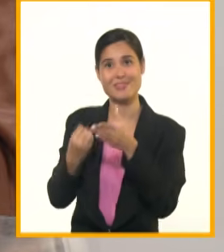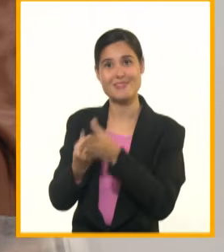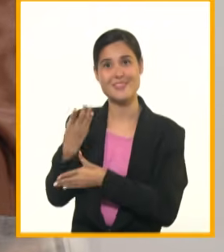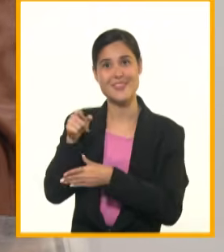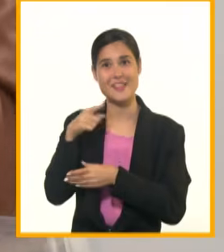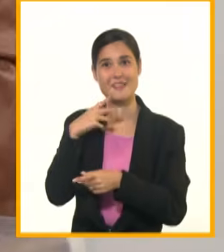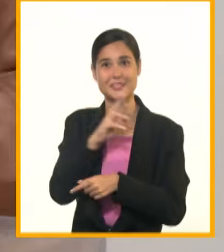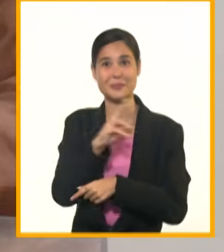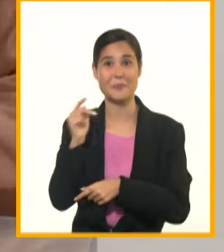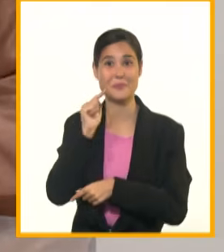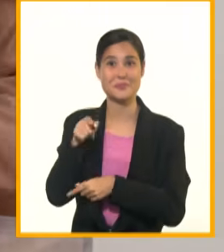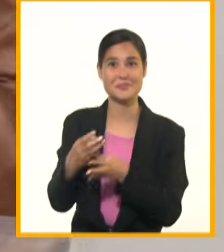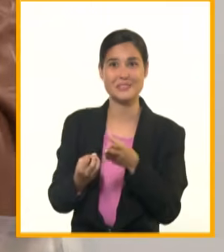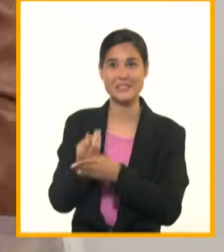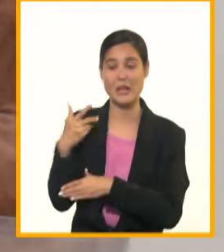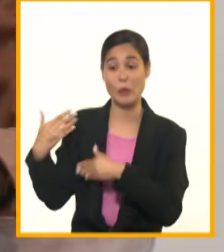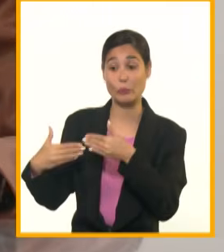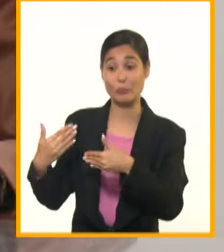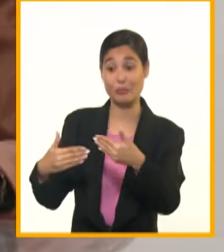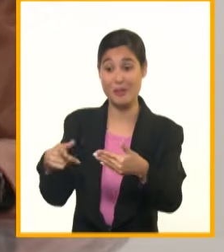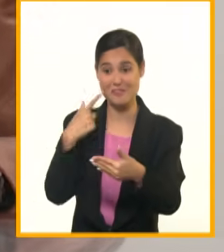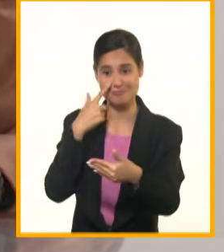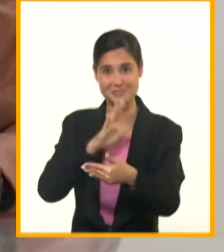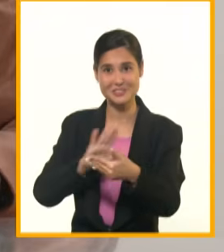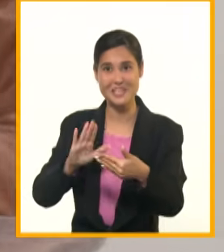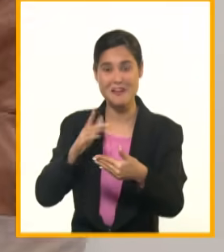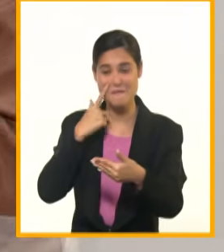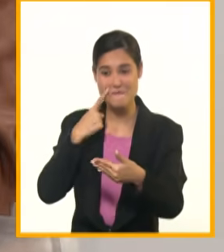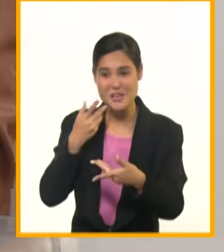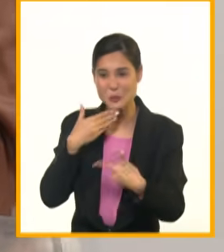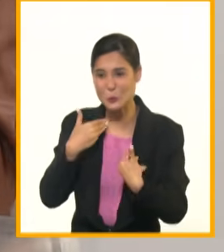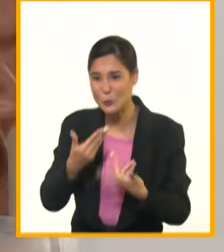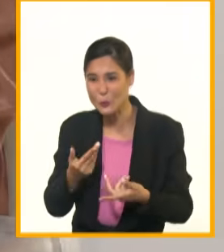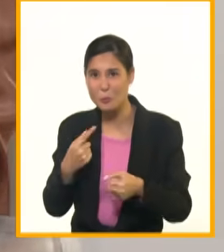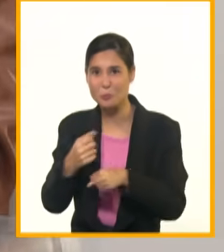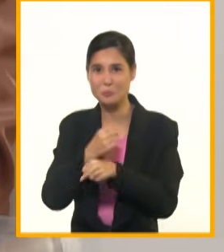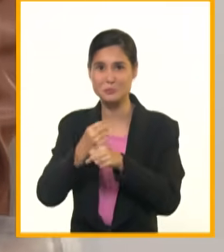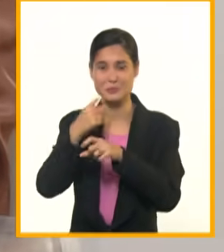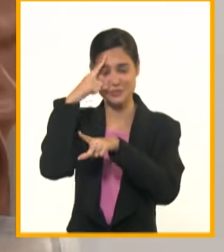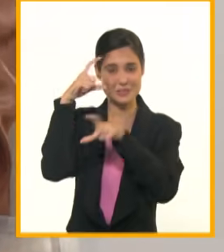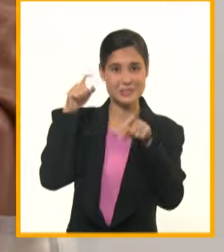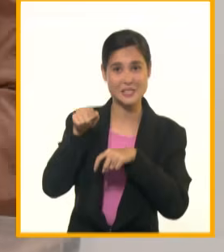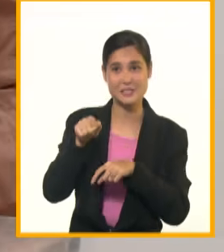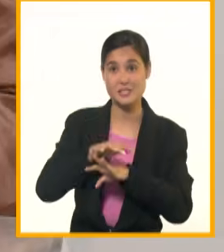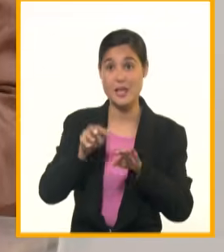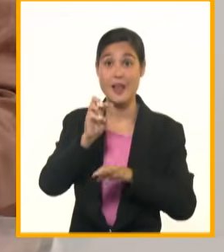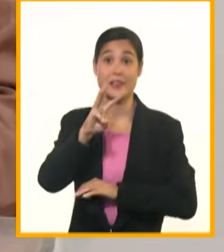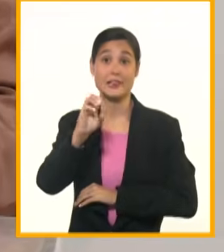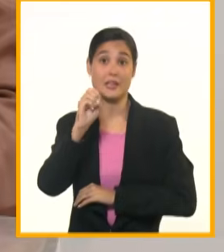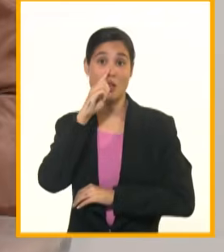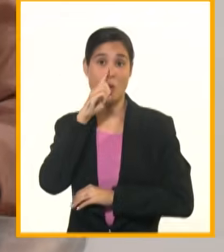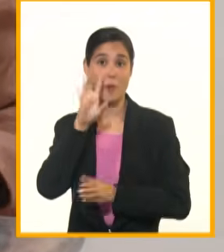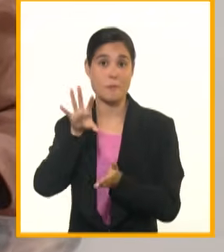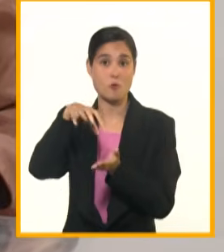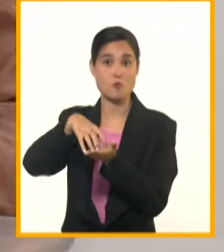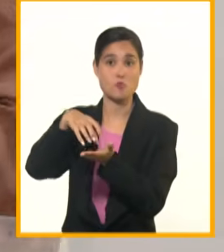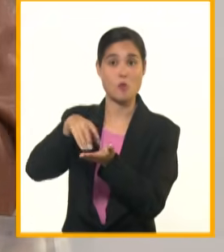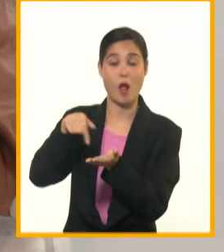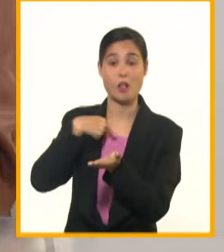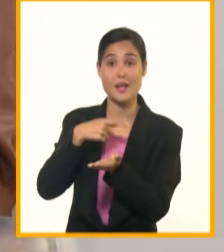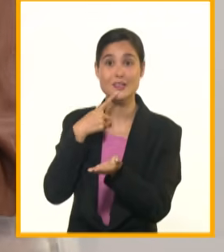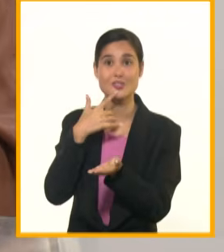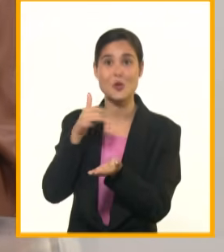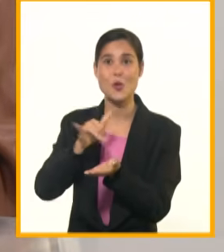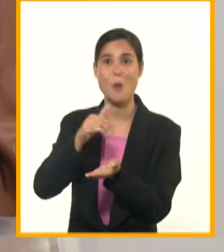Uno yo que nací en un central y que conozco un poco de centrales, tú te das cuenta que el 30 de noviembre no se parece en nada a los centrales viejos que tenía aquí, que